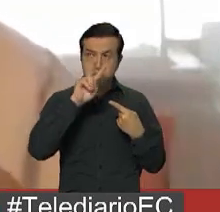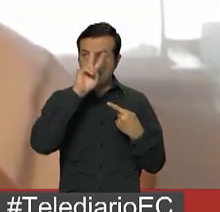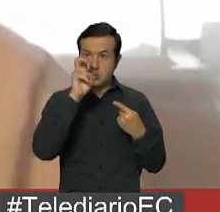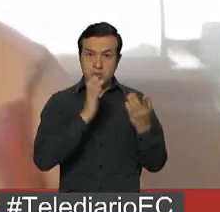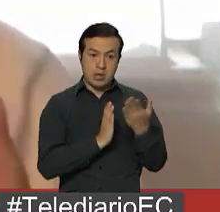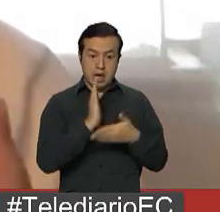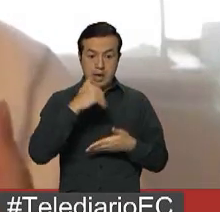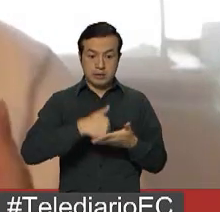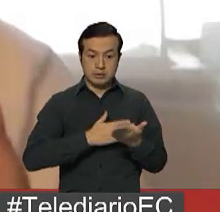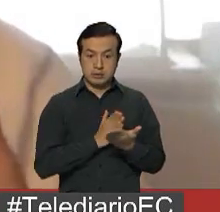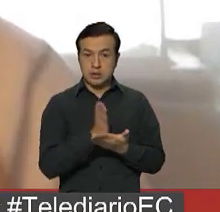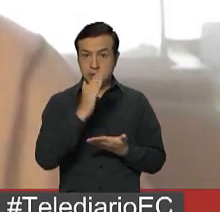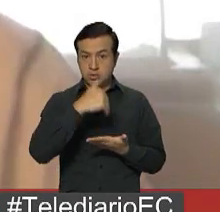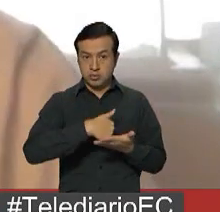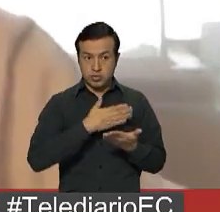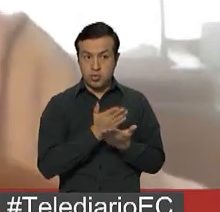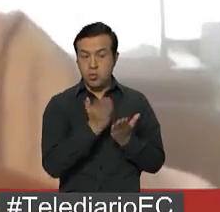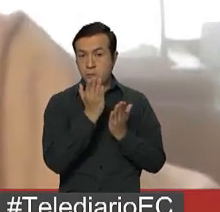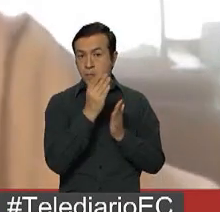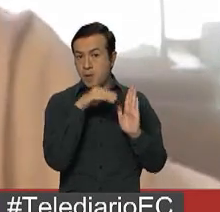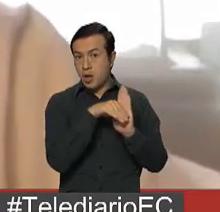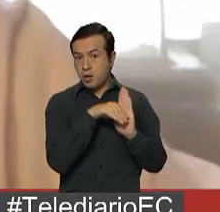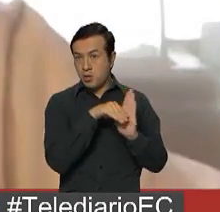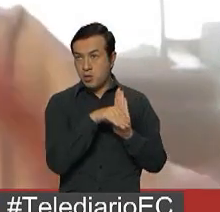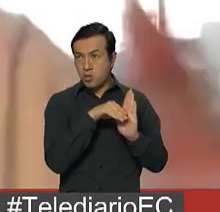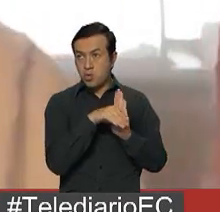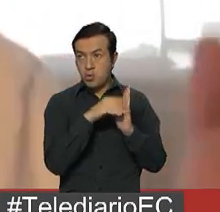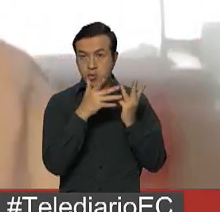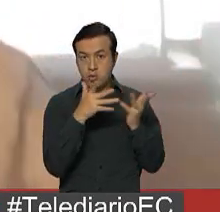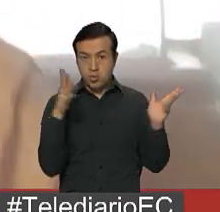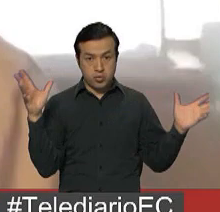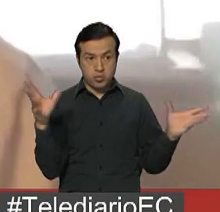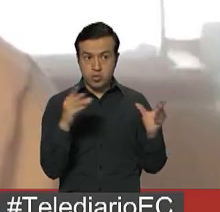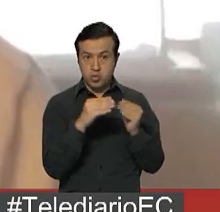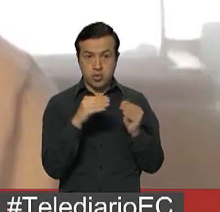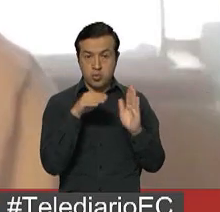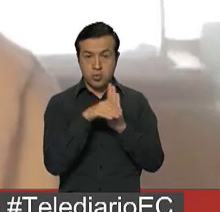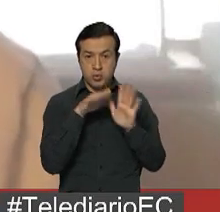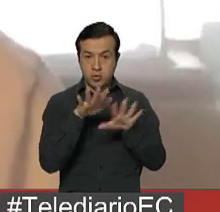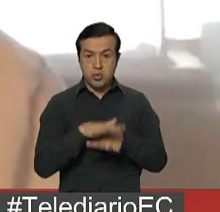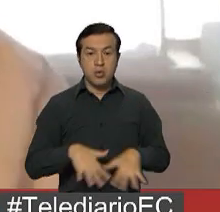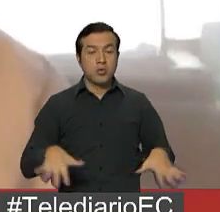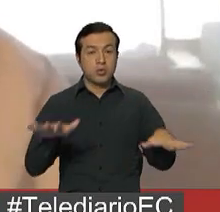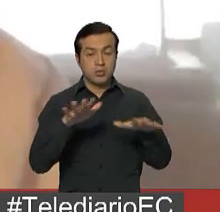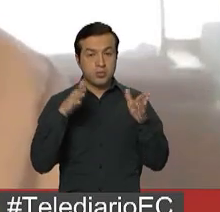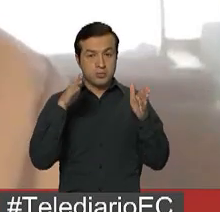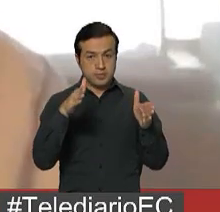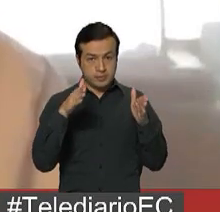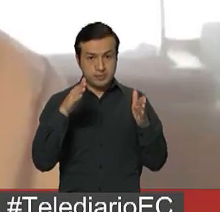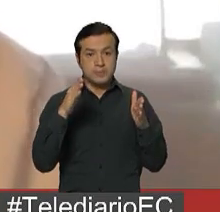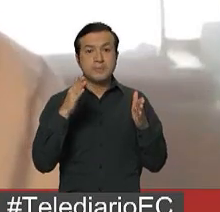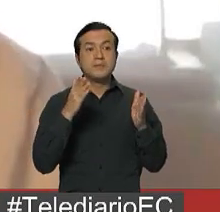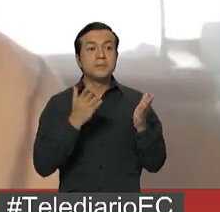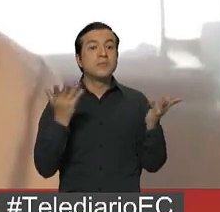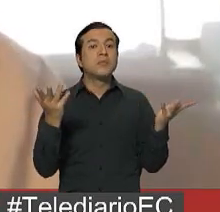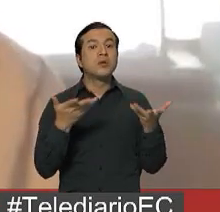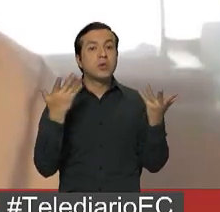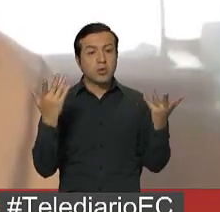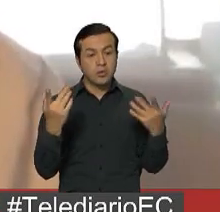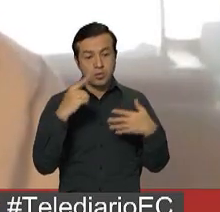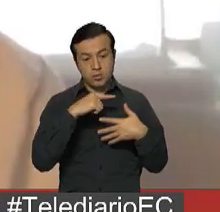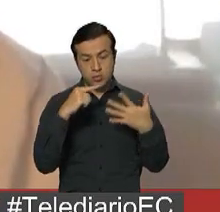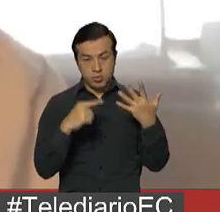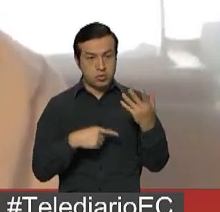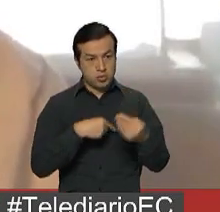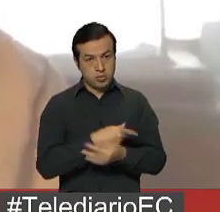el acceso a productos y servicios financieros qué quiere decir la red de cobertura extendida para acceder a través de los canales de